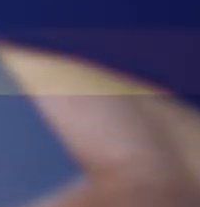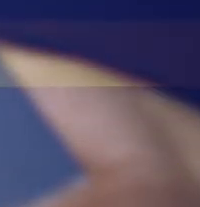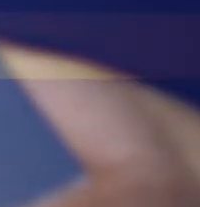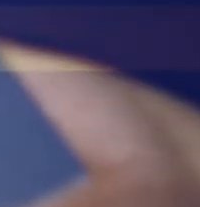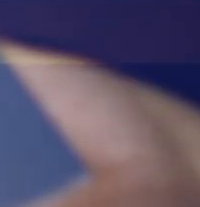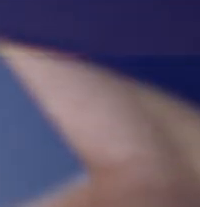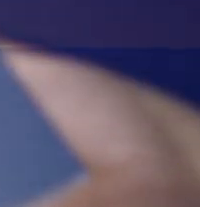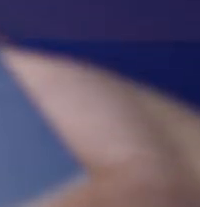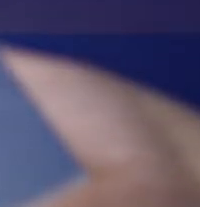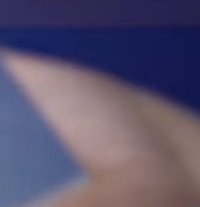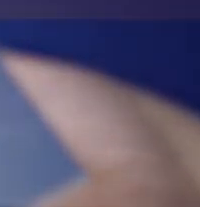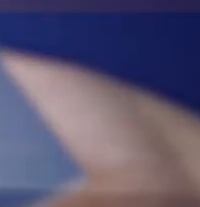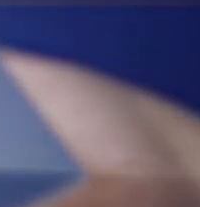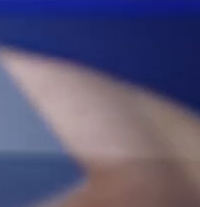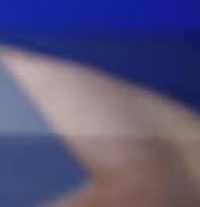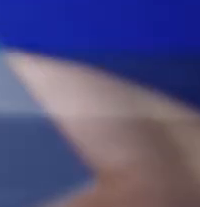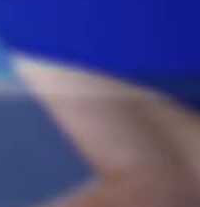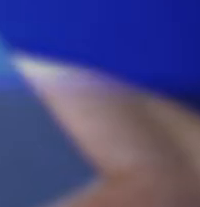ah